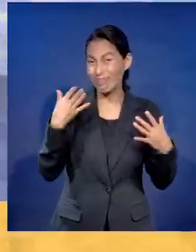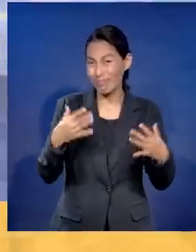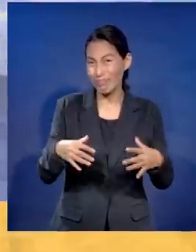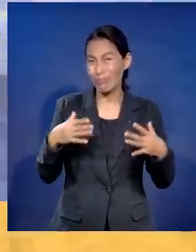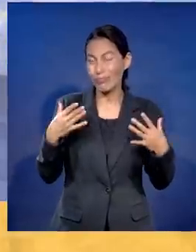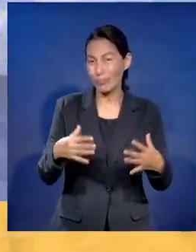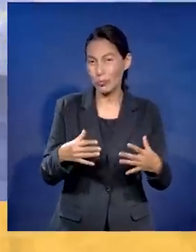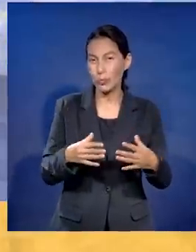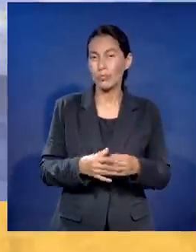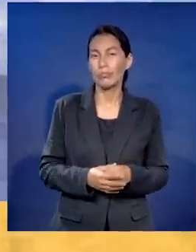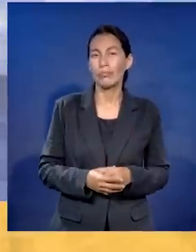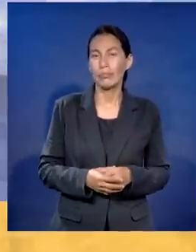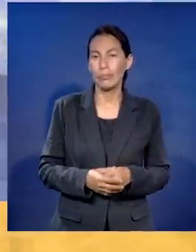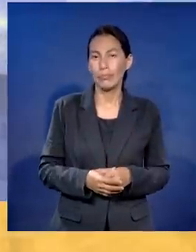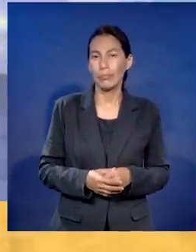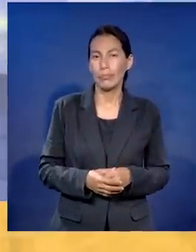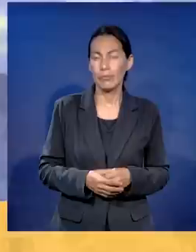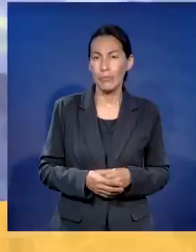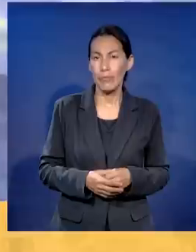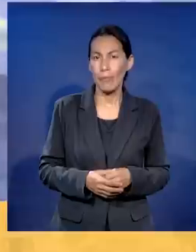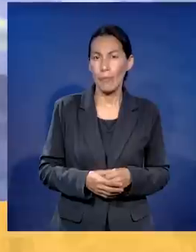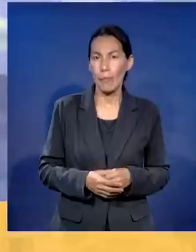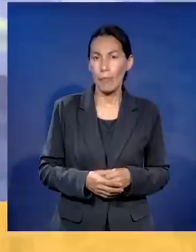difícil que existe